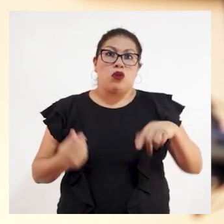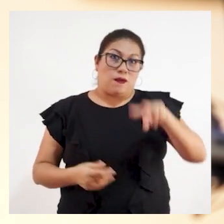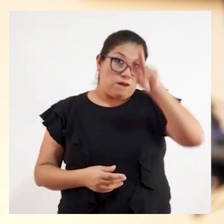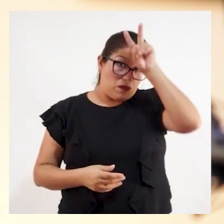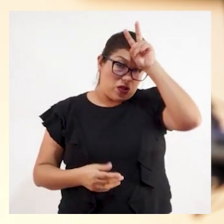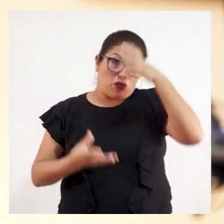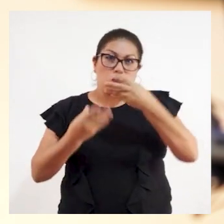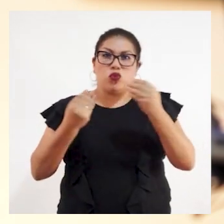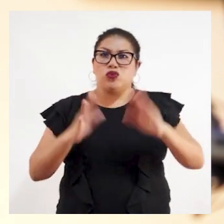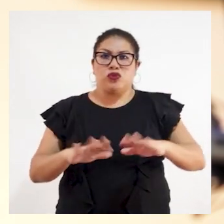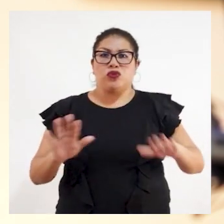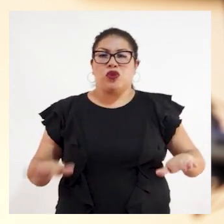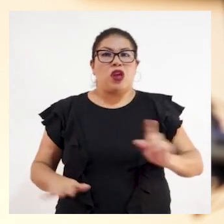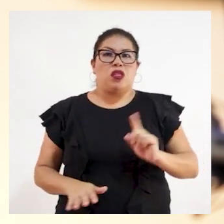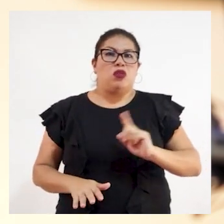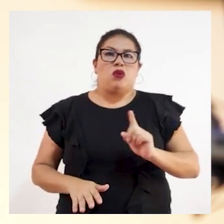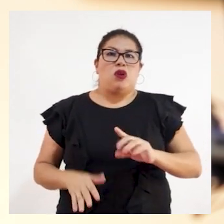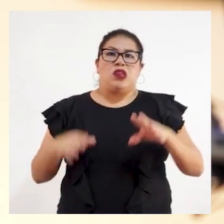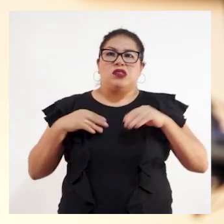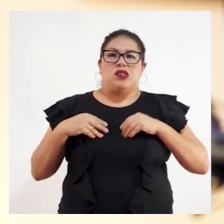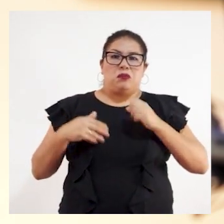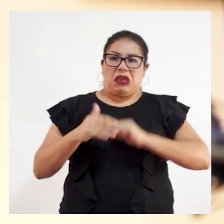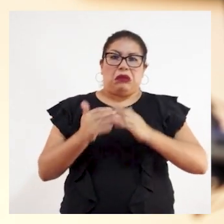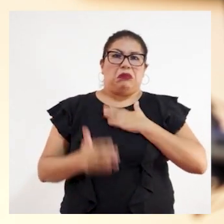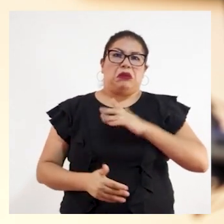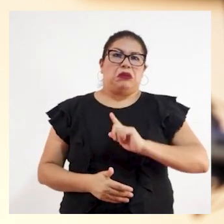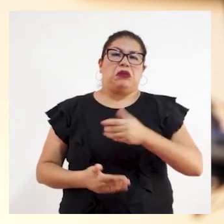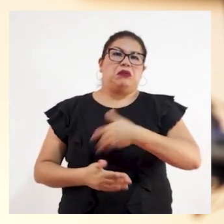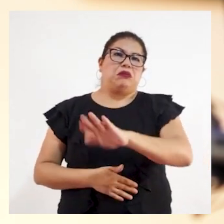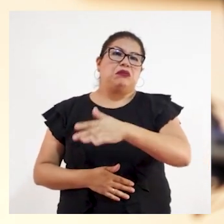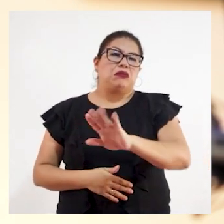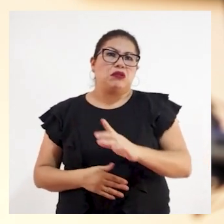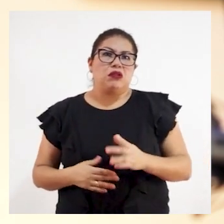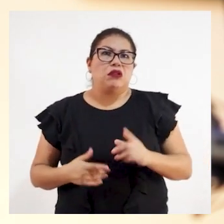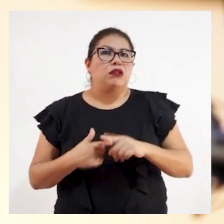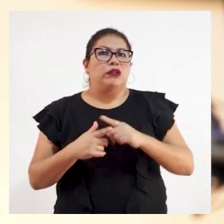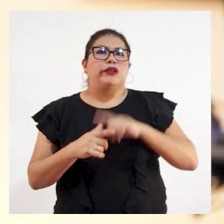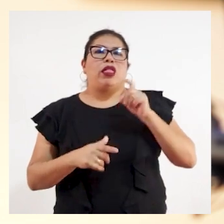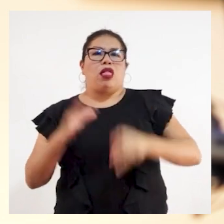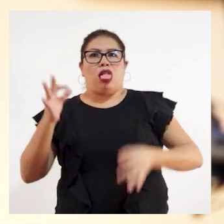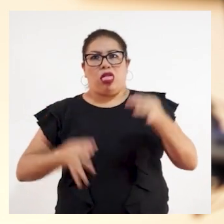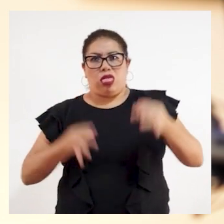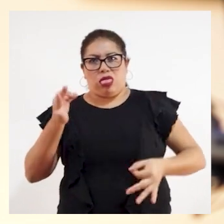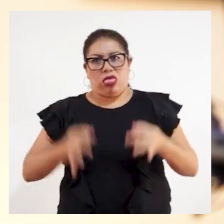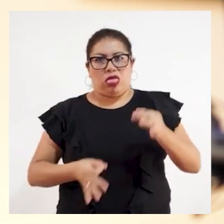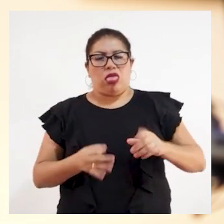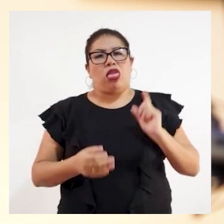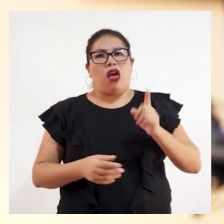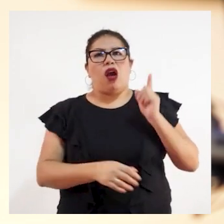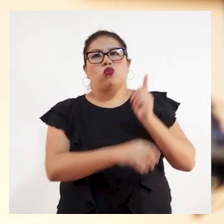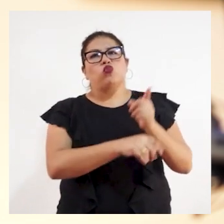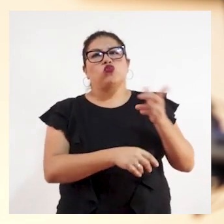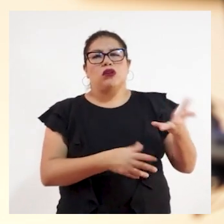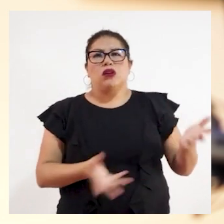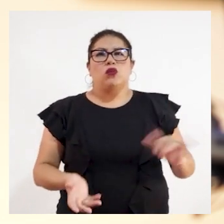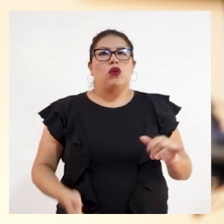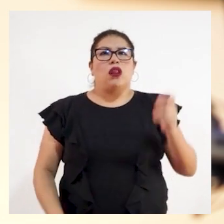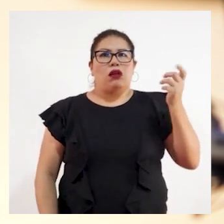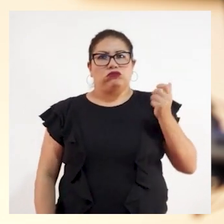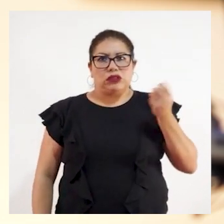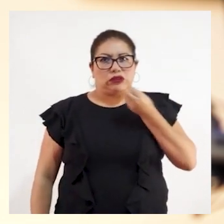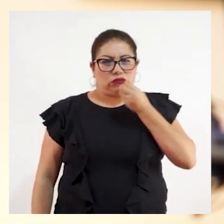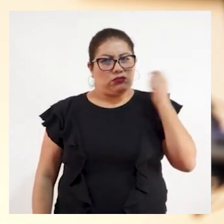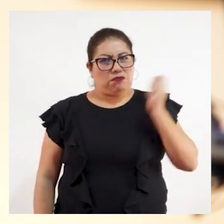nuestro país que no son reconocidos y que tienen que ir a un proceso judicial de filiación también y alimentos, y es